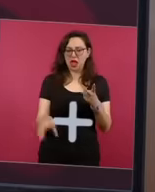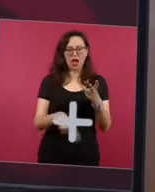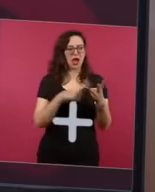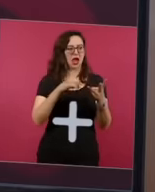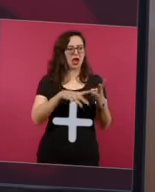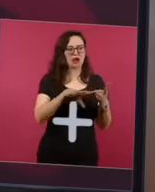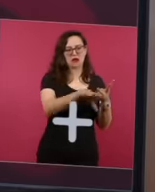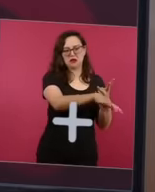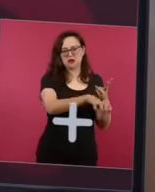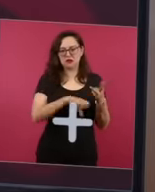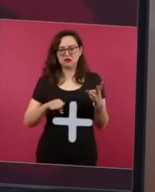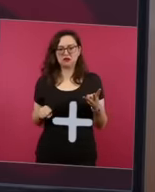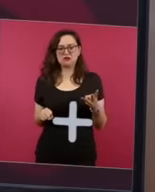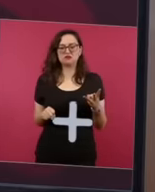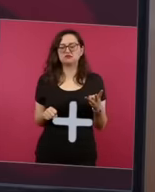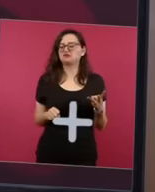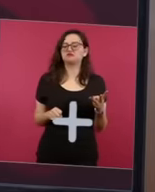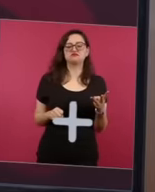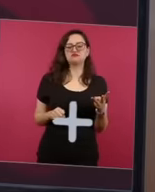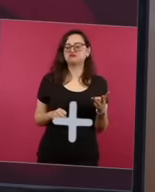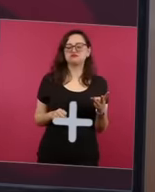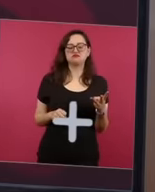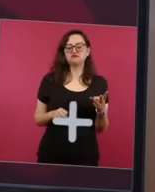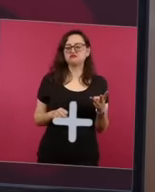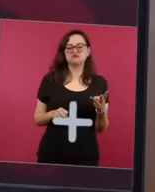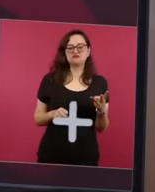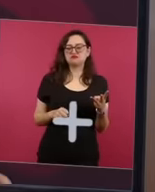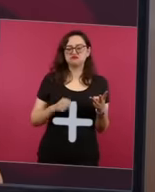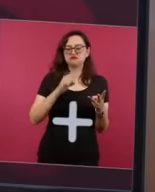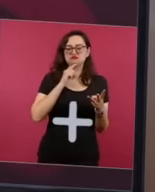eso, nada de eso. Al contrario,